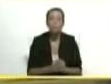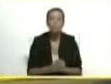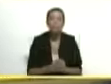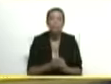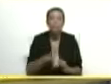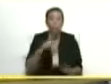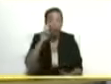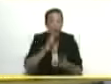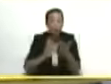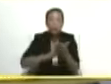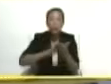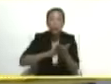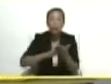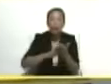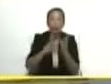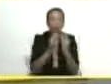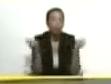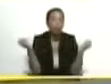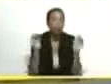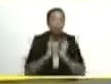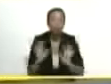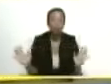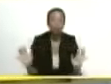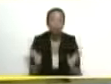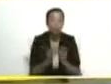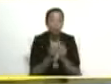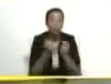haber disuelto esa Asamblea Nacional,